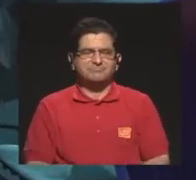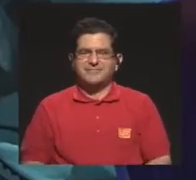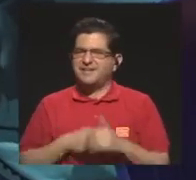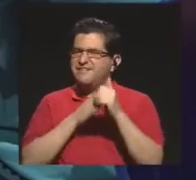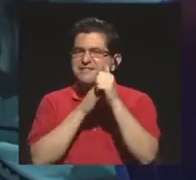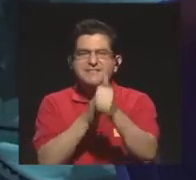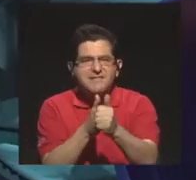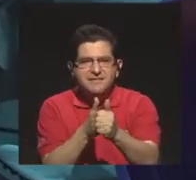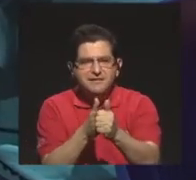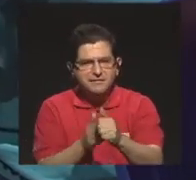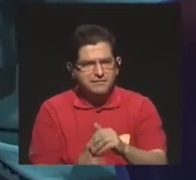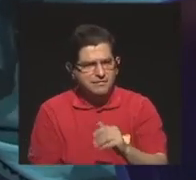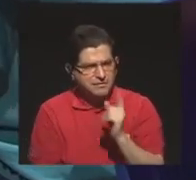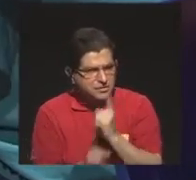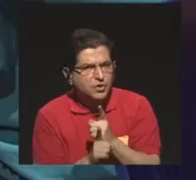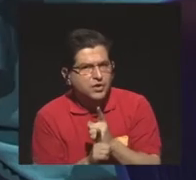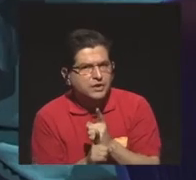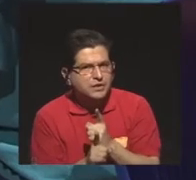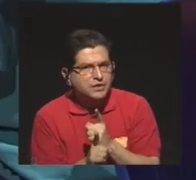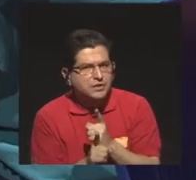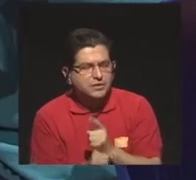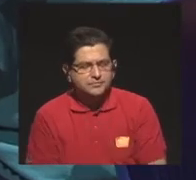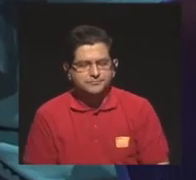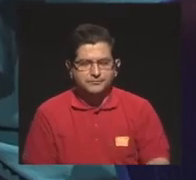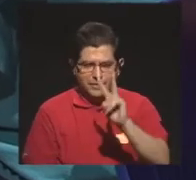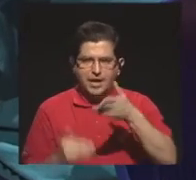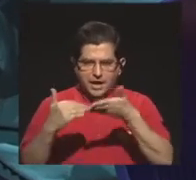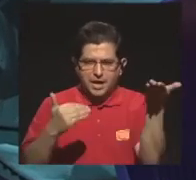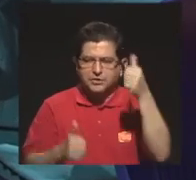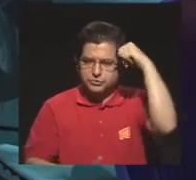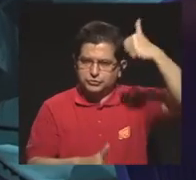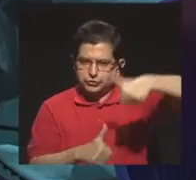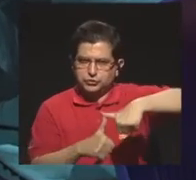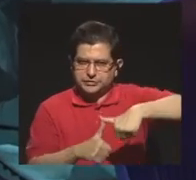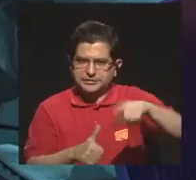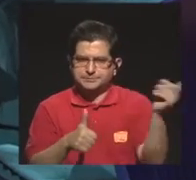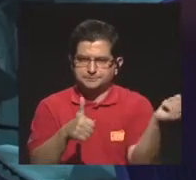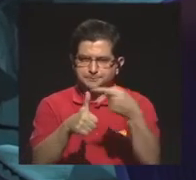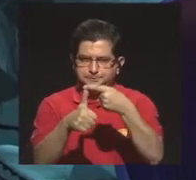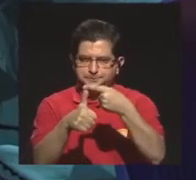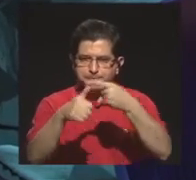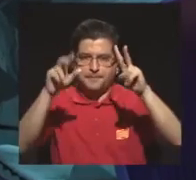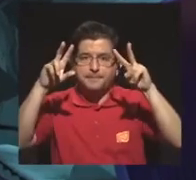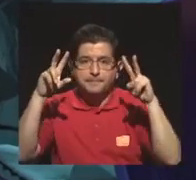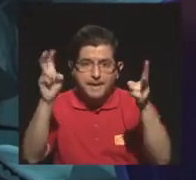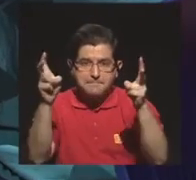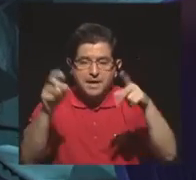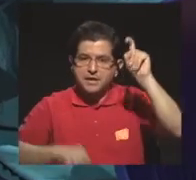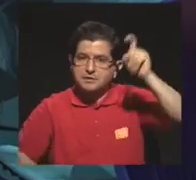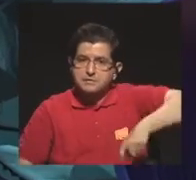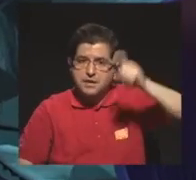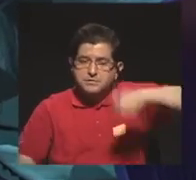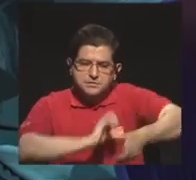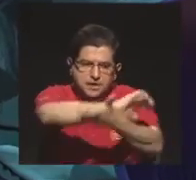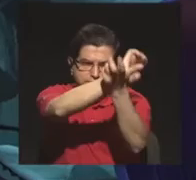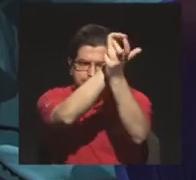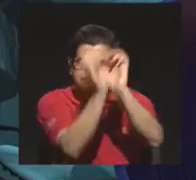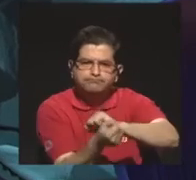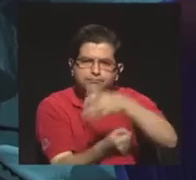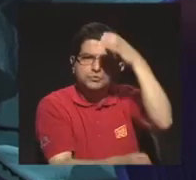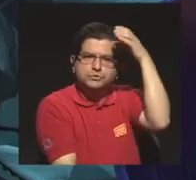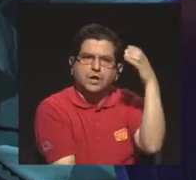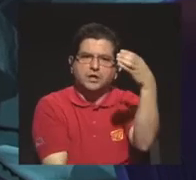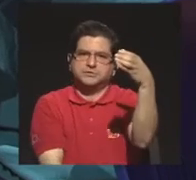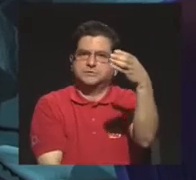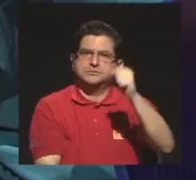encabezando. ¿Es así o no es así? Sí, hay que recuperar dos elementos. Primero, el tema de la necesidad de un cambio